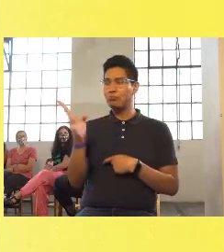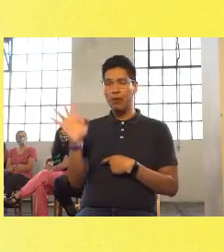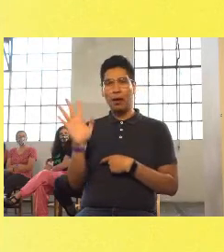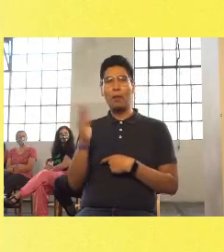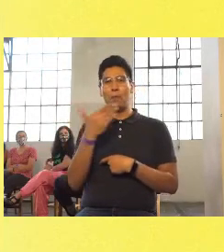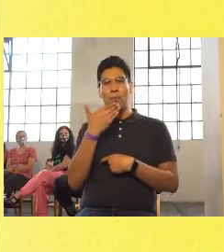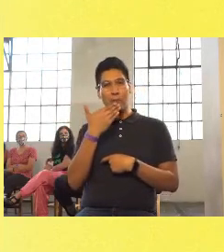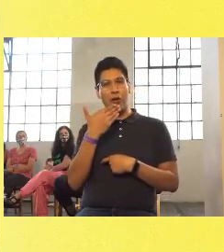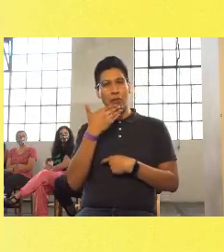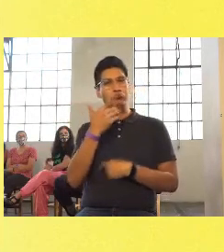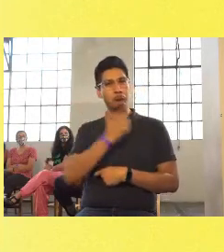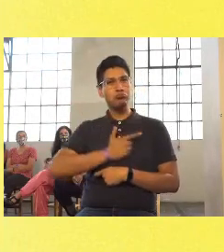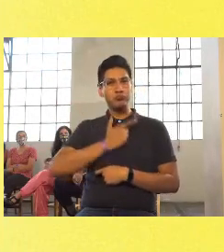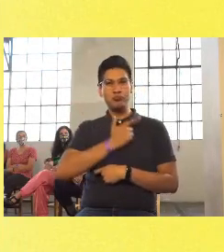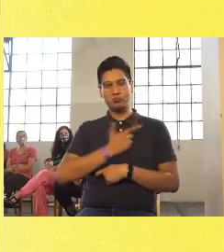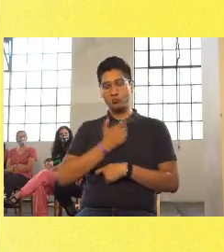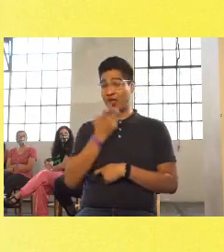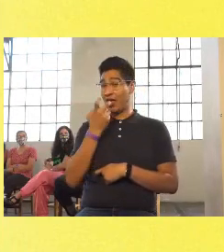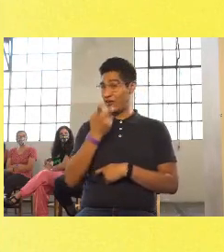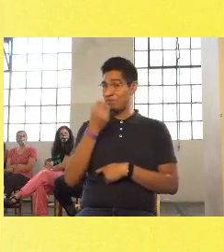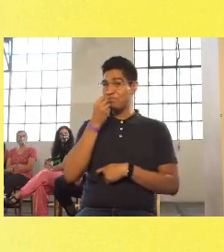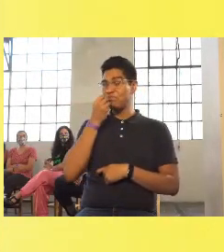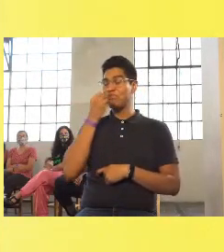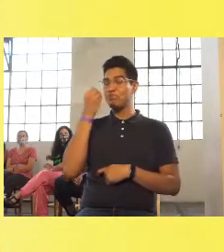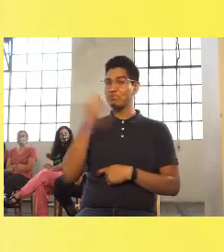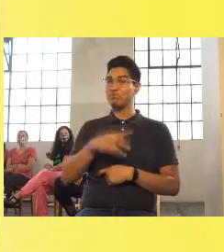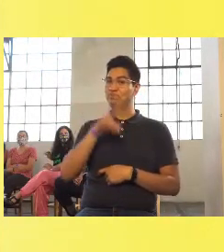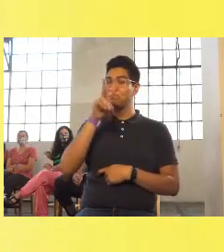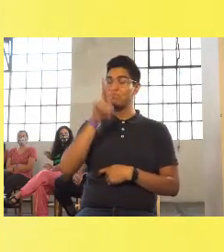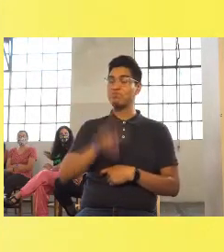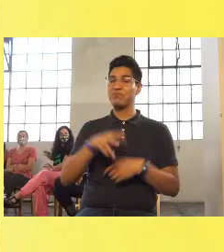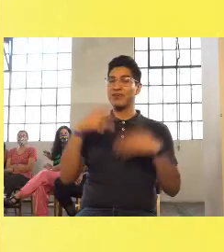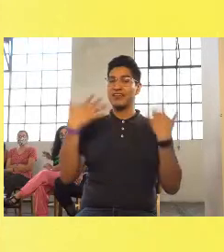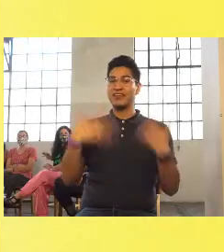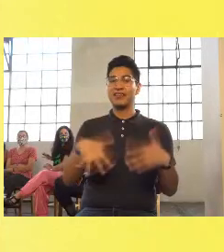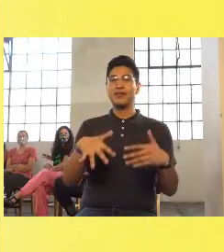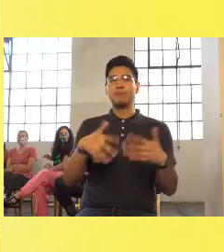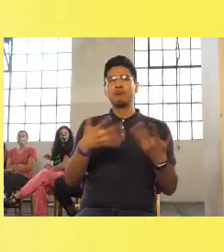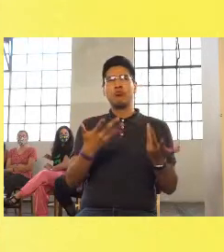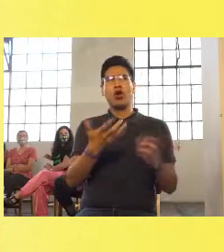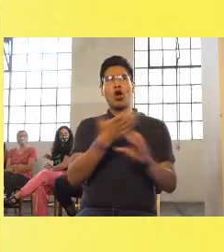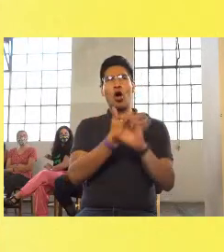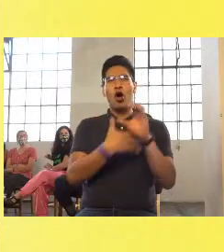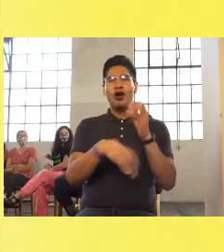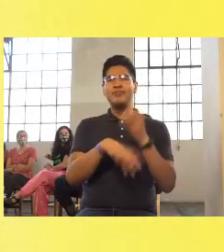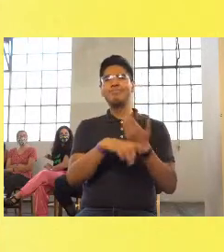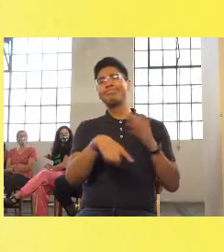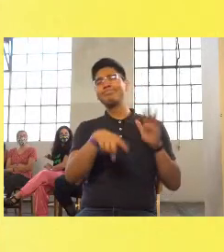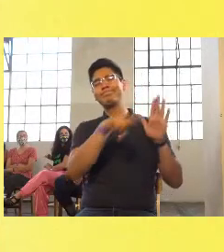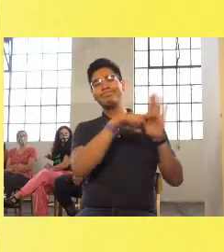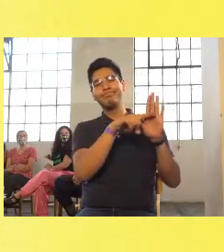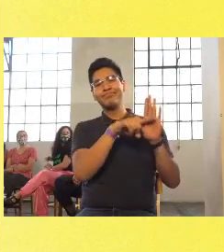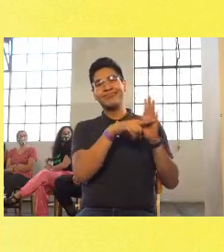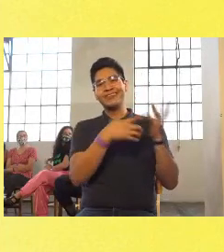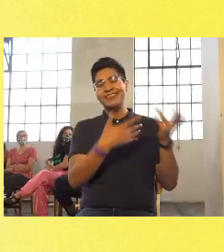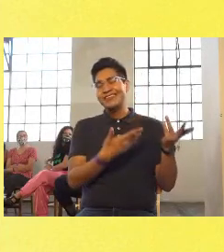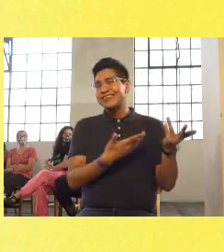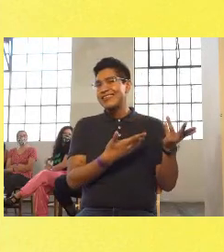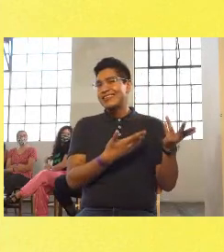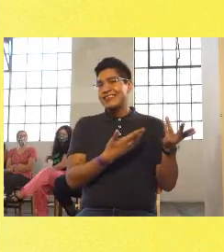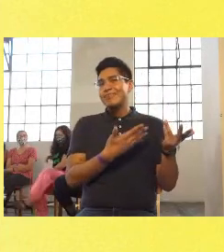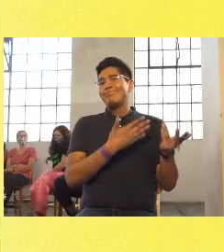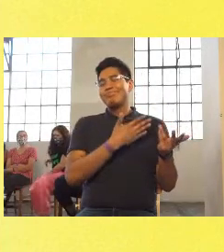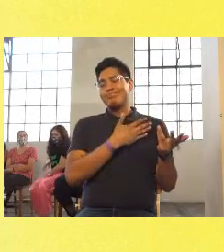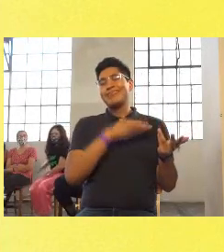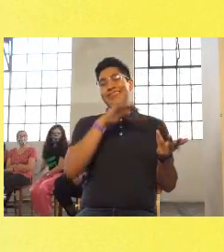¿no? Eso ha sido increíble. En cuanto a lo negativo, pues, híjole, sí, caray, o sea, un chorro de